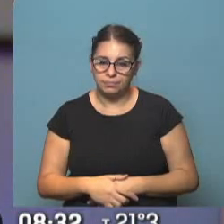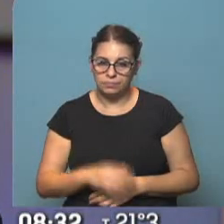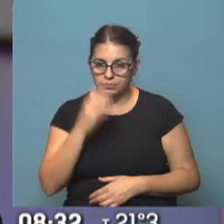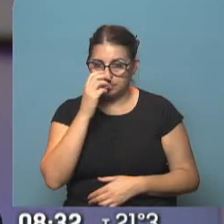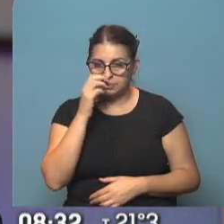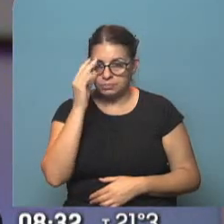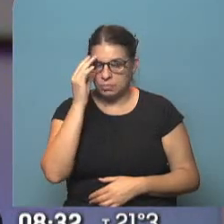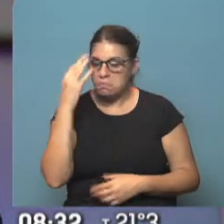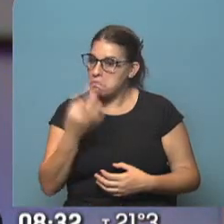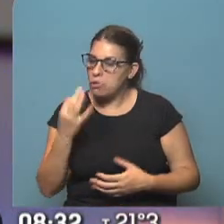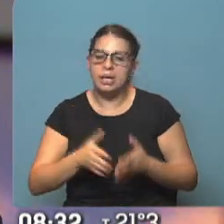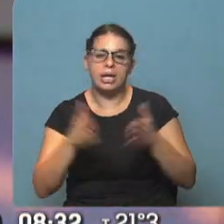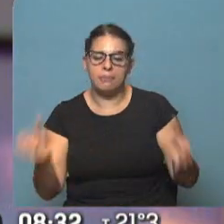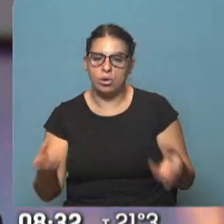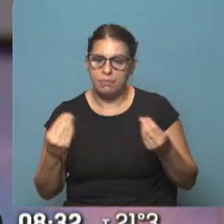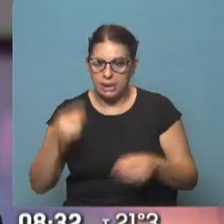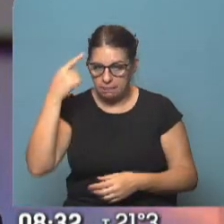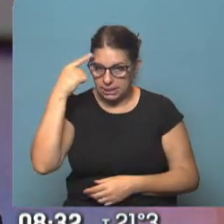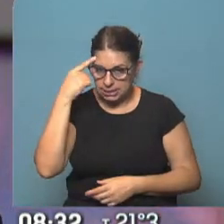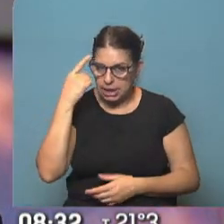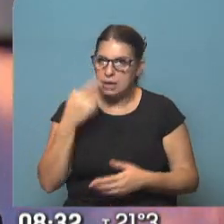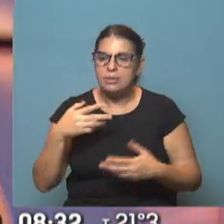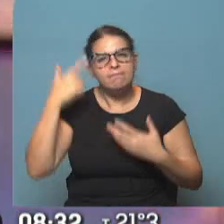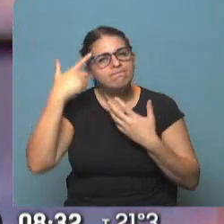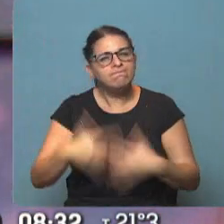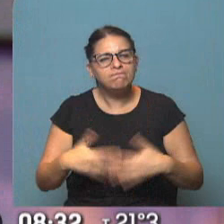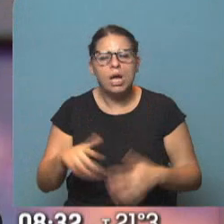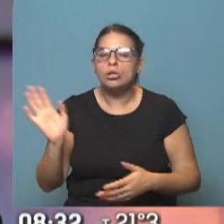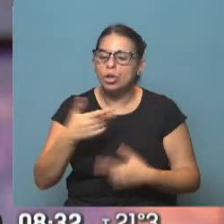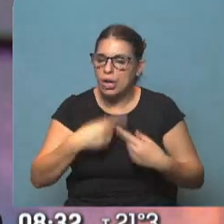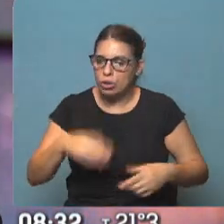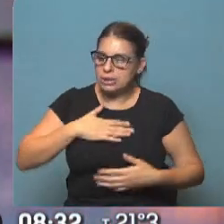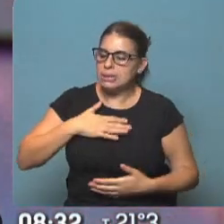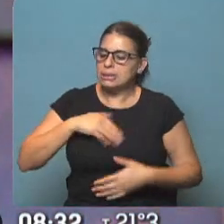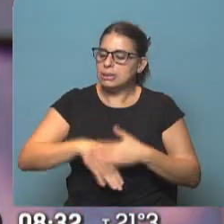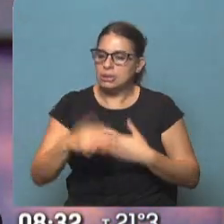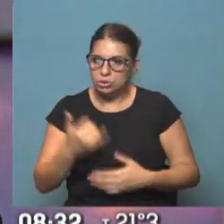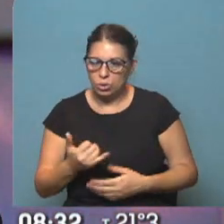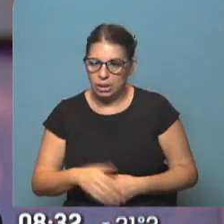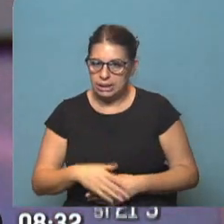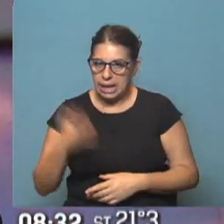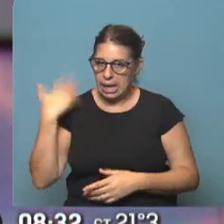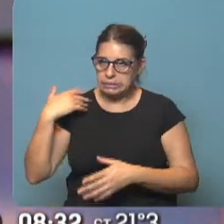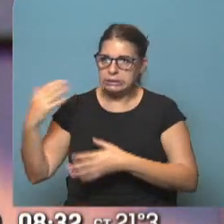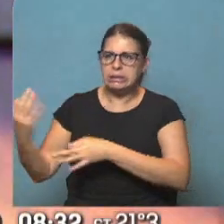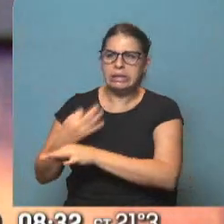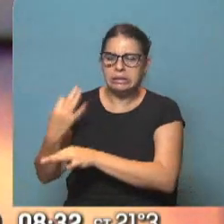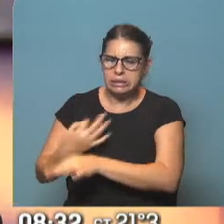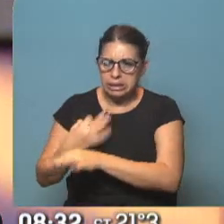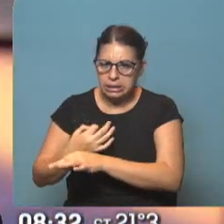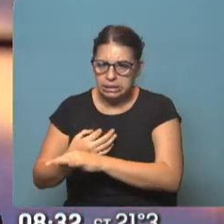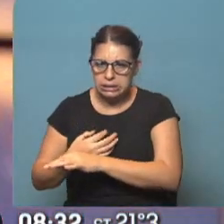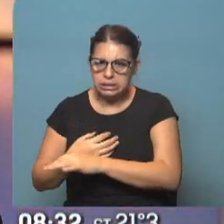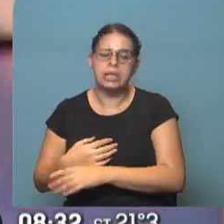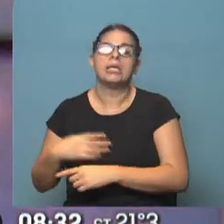esta muy buena esta época para pensar y repensar todas las cosas que tenemos dentro y las enseñanzas que recibimos y las